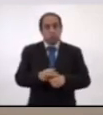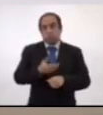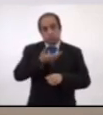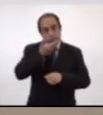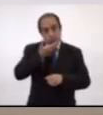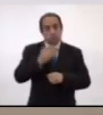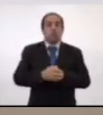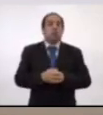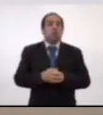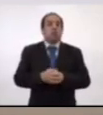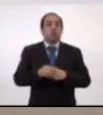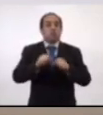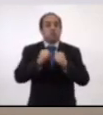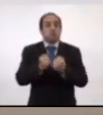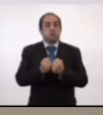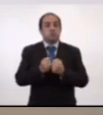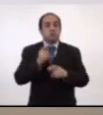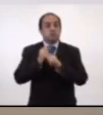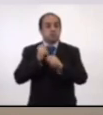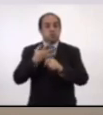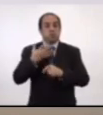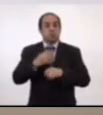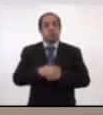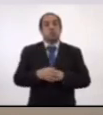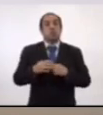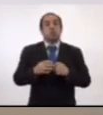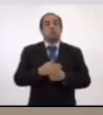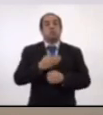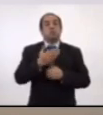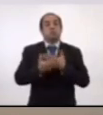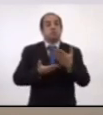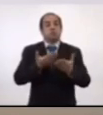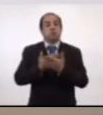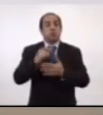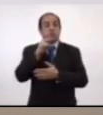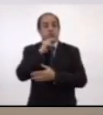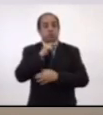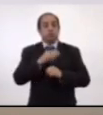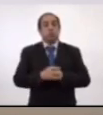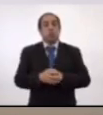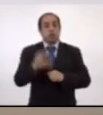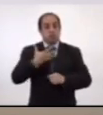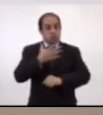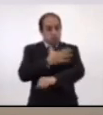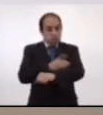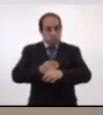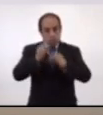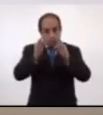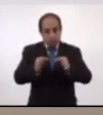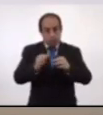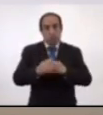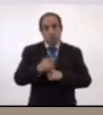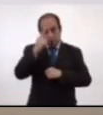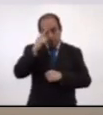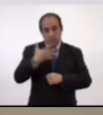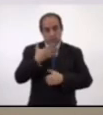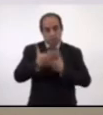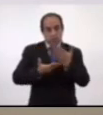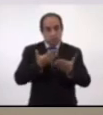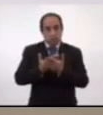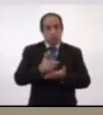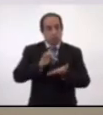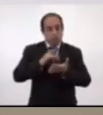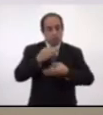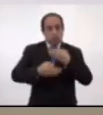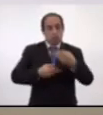nuestro sistema de transporte, que es tener un servicio express y uno ordinario, pero que se han coordinado de una forma muy efectiva para mejorar el servicio. Y por supuesto, muchas gracias